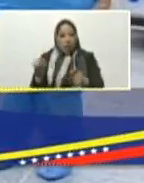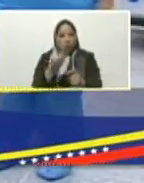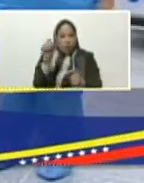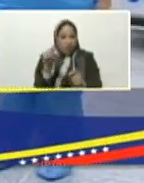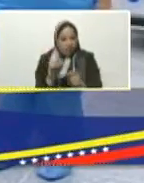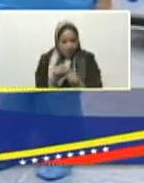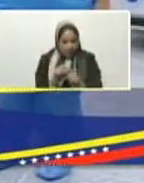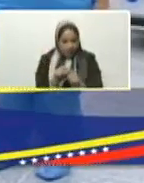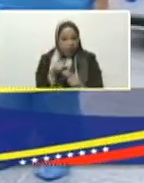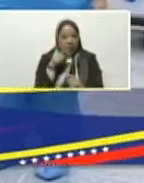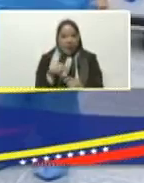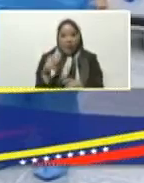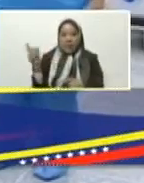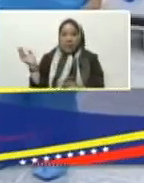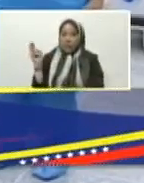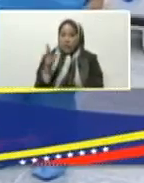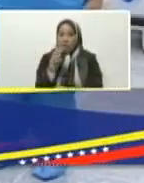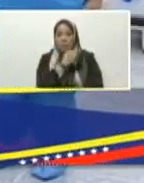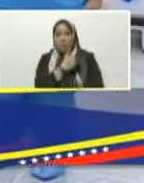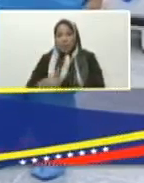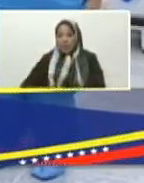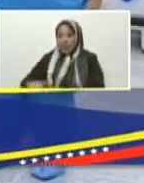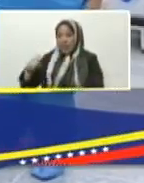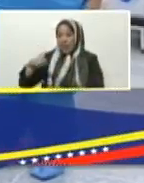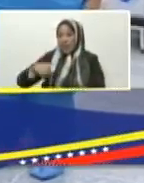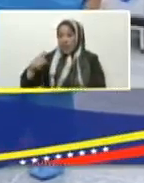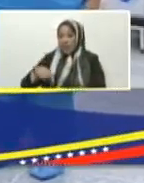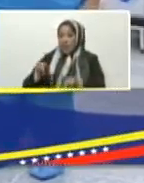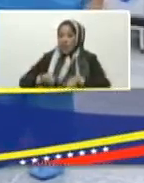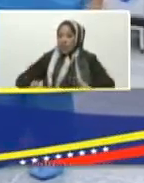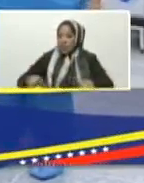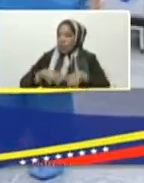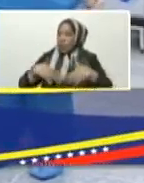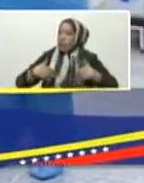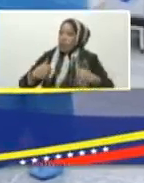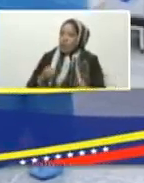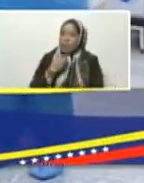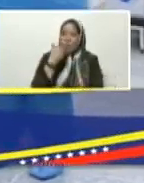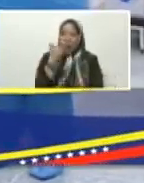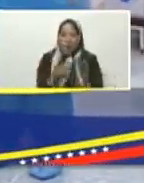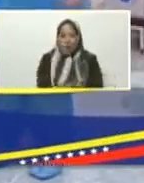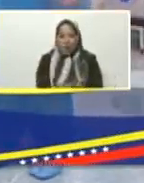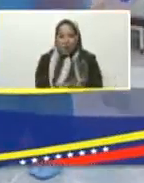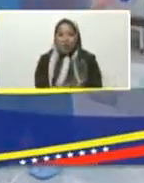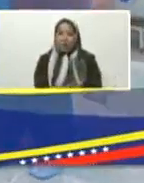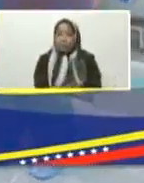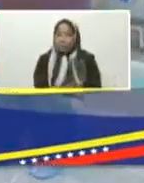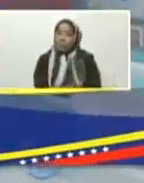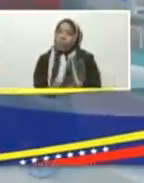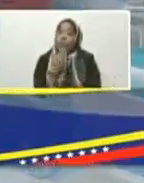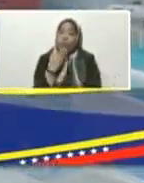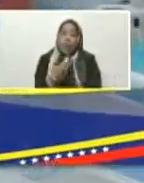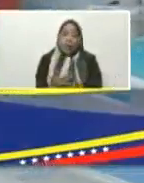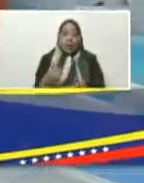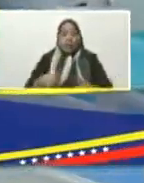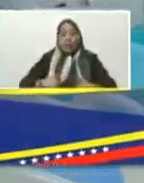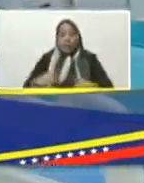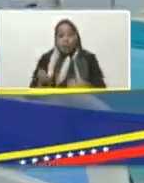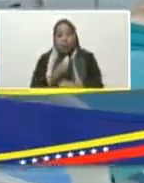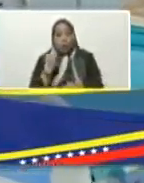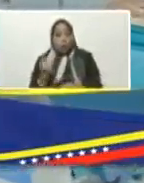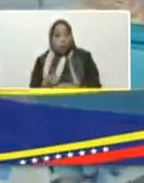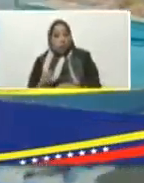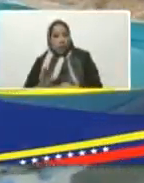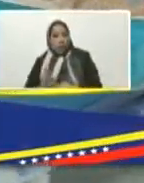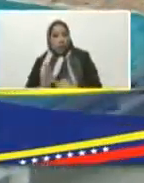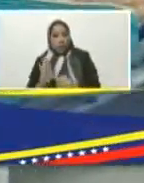presidente y director de este centro de salud. Para nosotros, pues, un inmenso placer de mostrarle que con el esfuerzo y